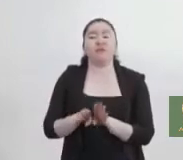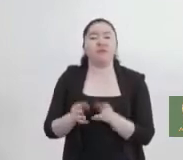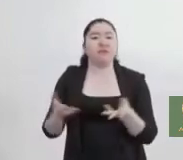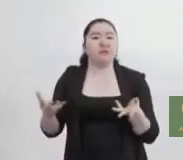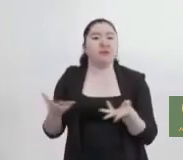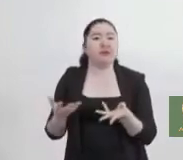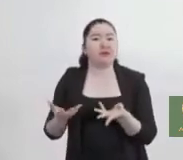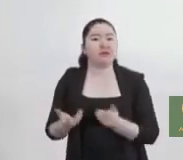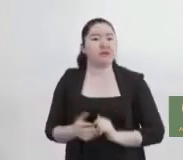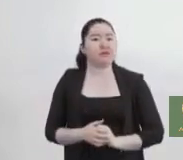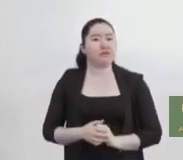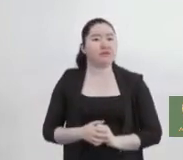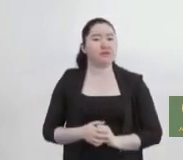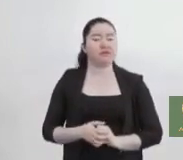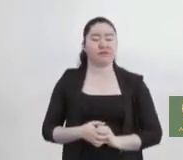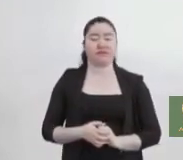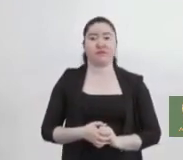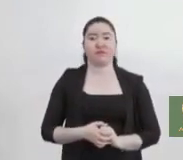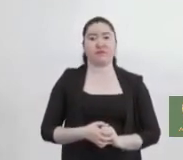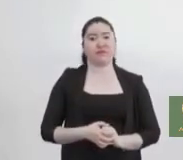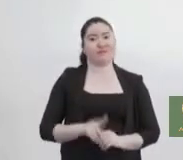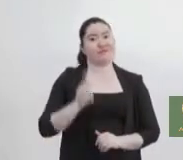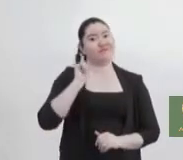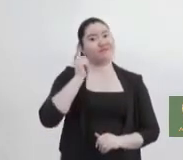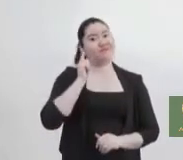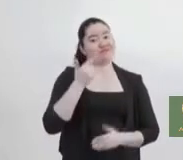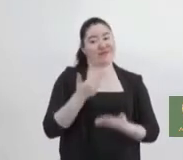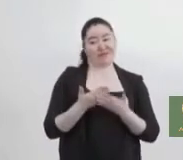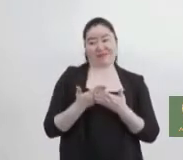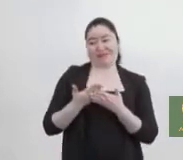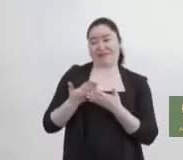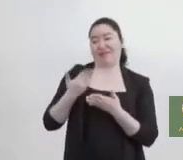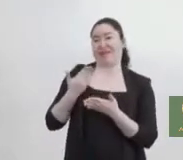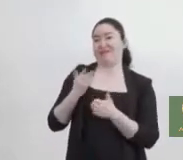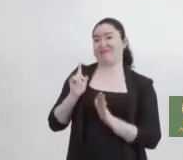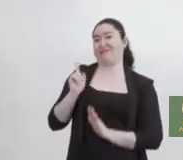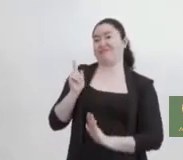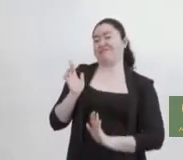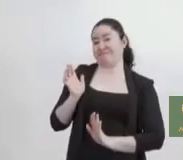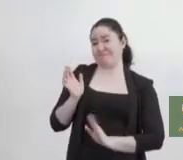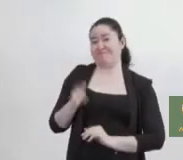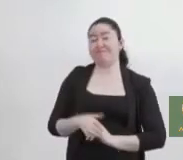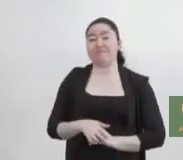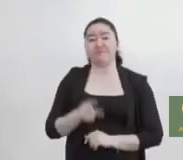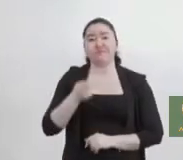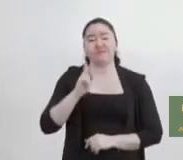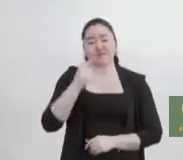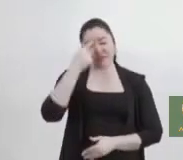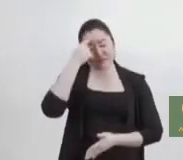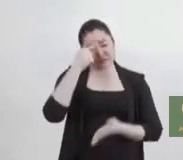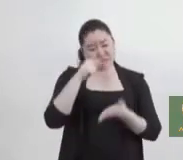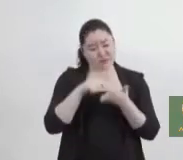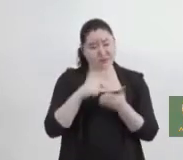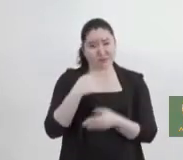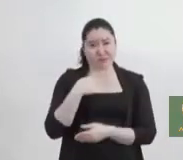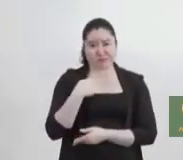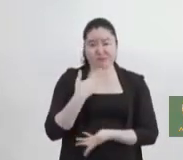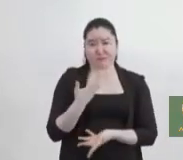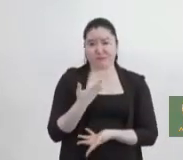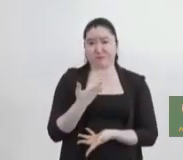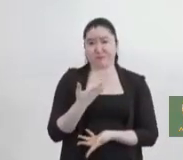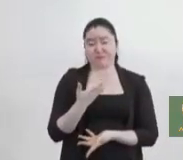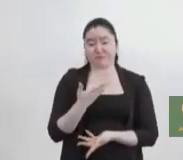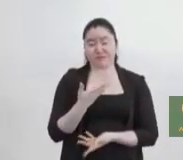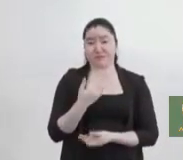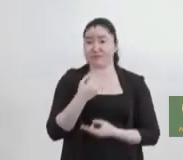clases presenciales, por favor? Pues ojalá pudiera ser antes, ¿verdad? Pero pienso yo que hay todas